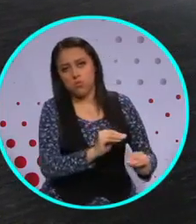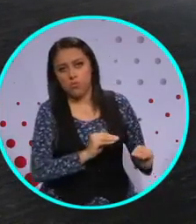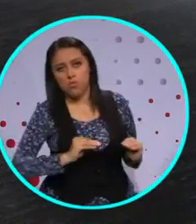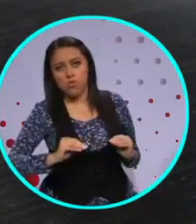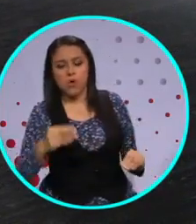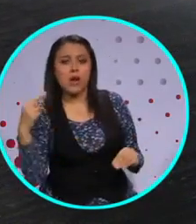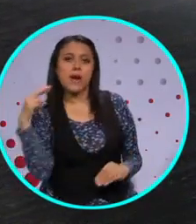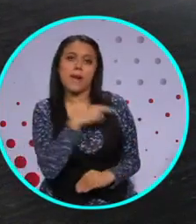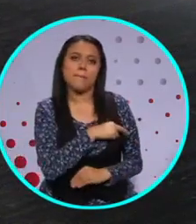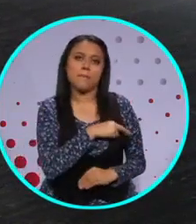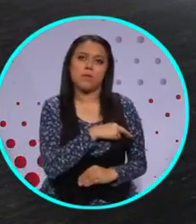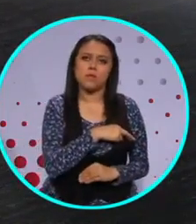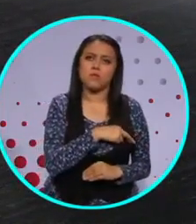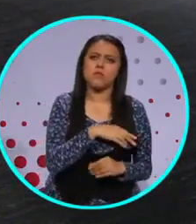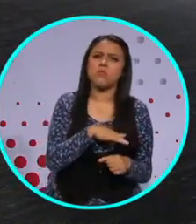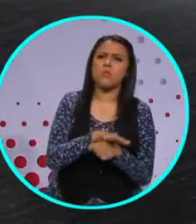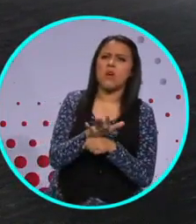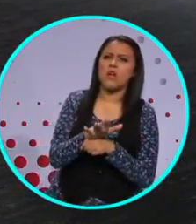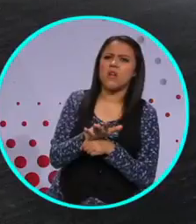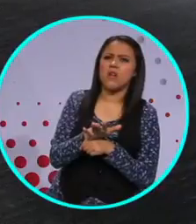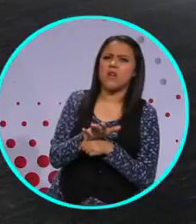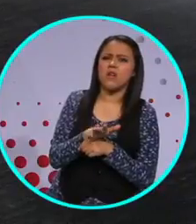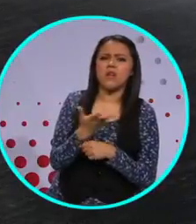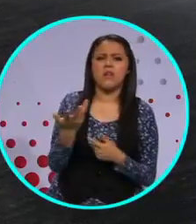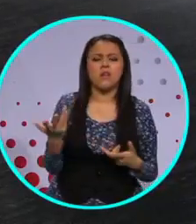fluido cuando muchas